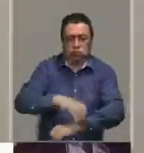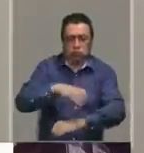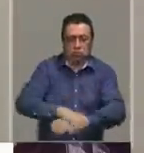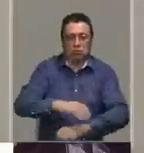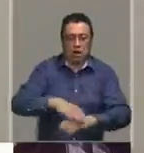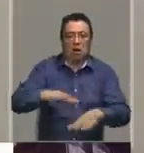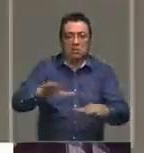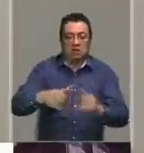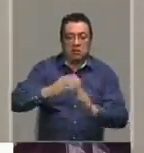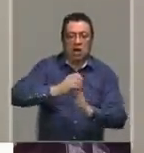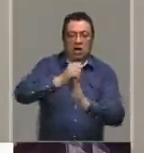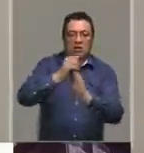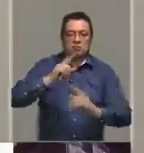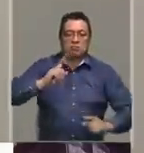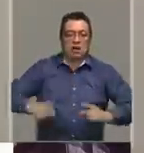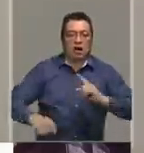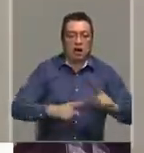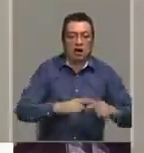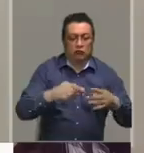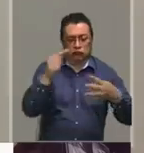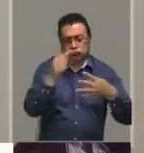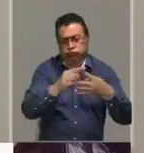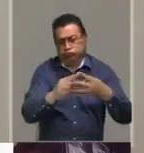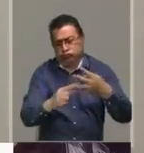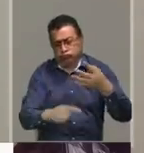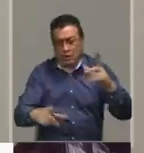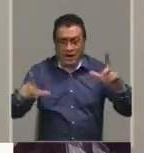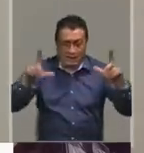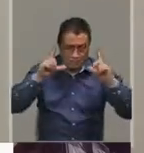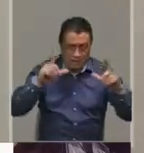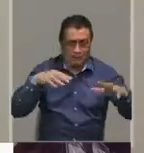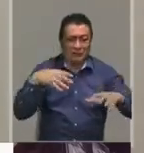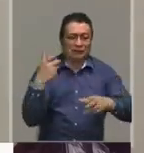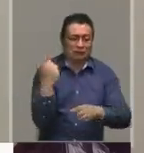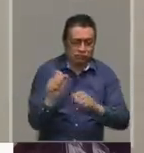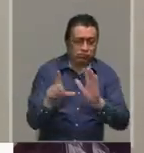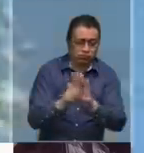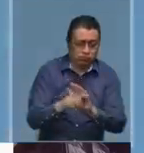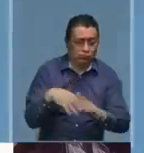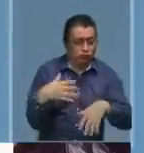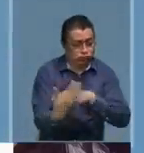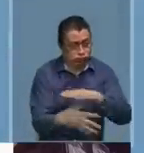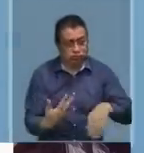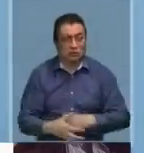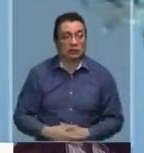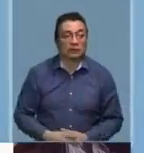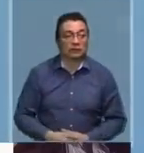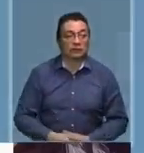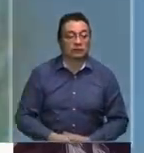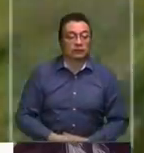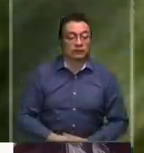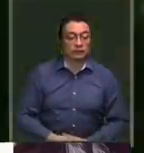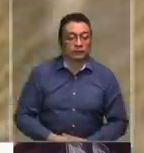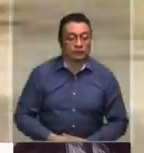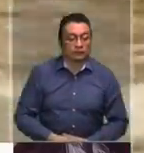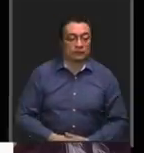ejerciendo ese liderazgo que ha dejado una estela de imágenes, delitos y polémicas.